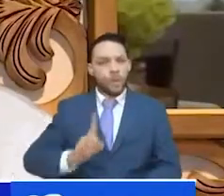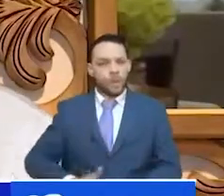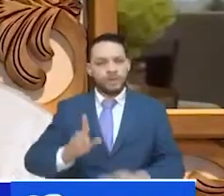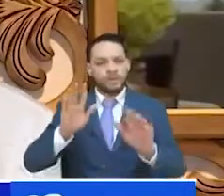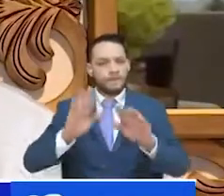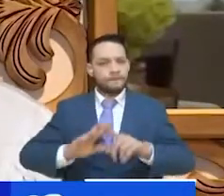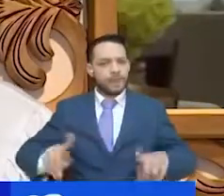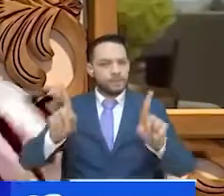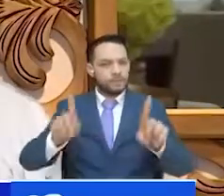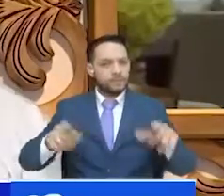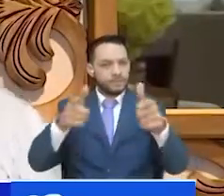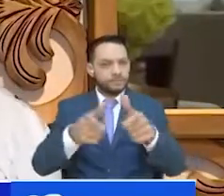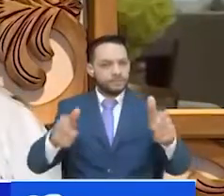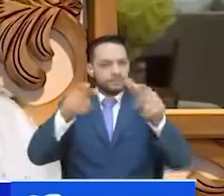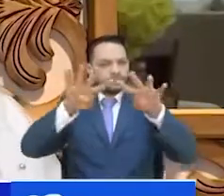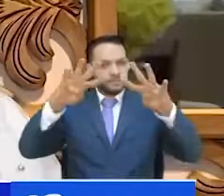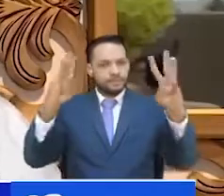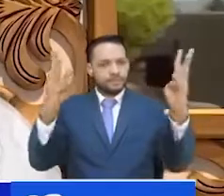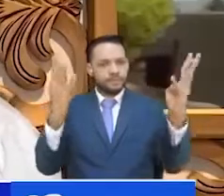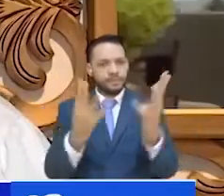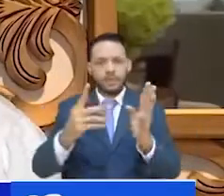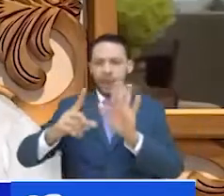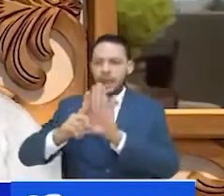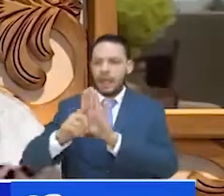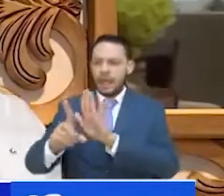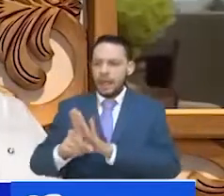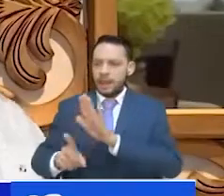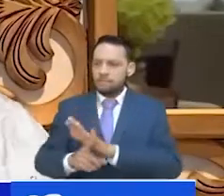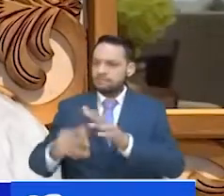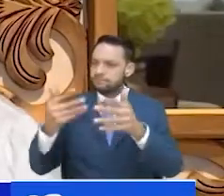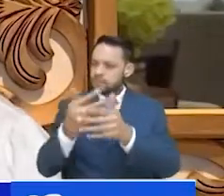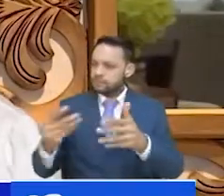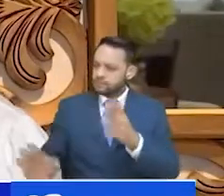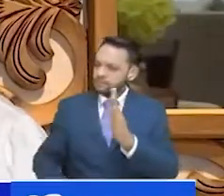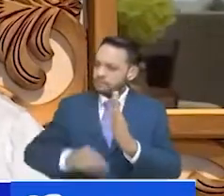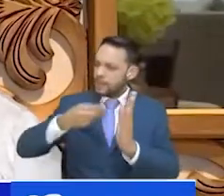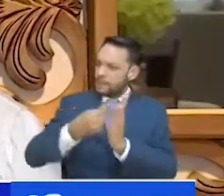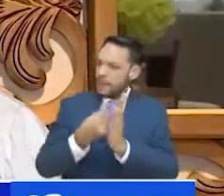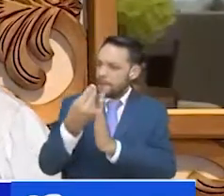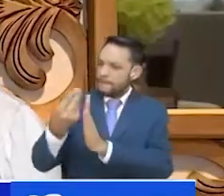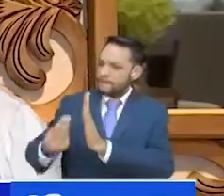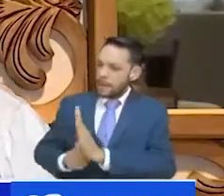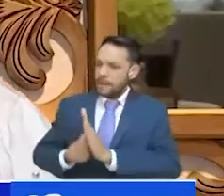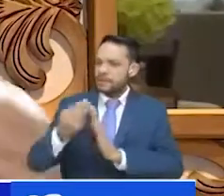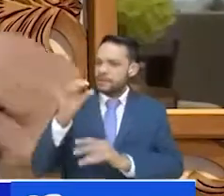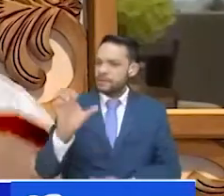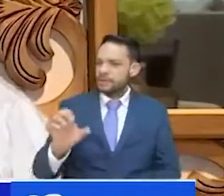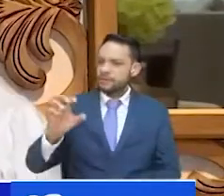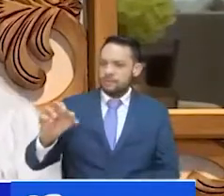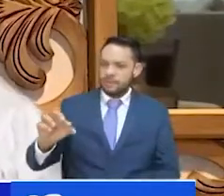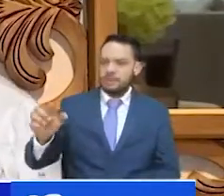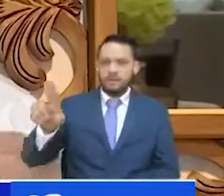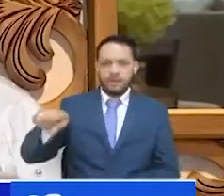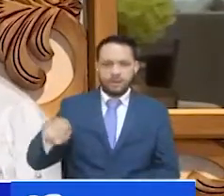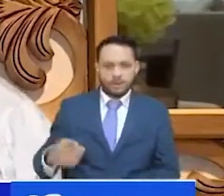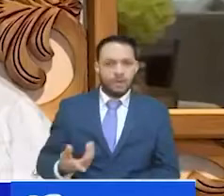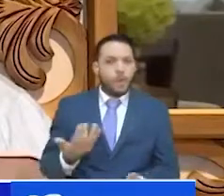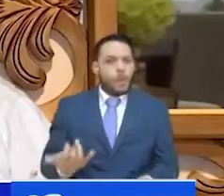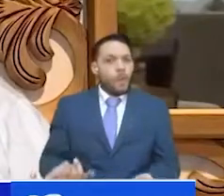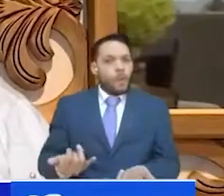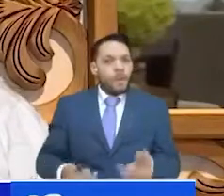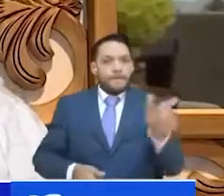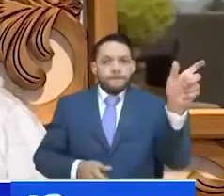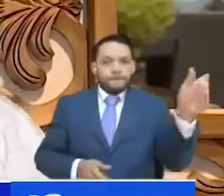la República, donde se legisló, donde se modificó la ley, donde se crearon estas EPS. Yo no justifico que hoy en día los